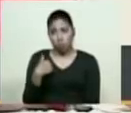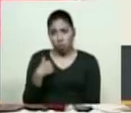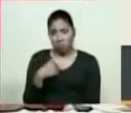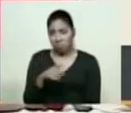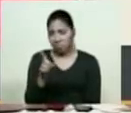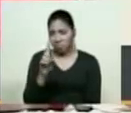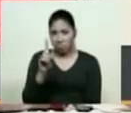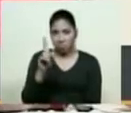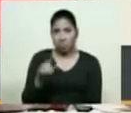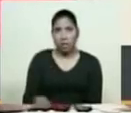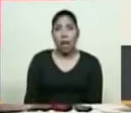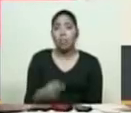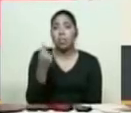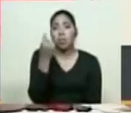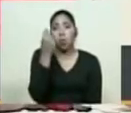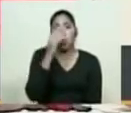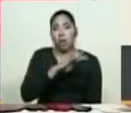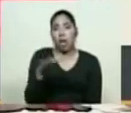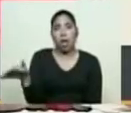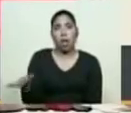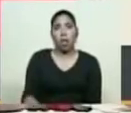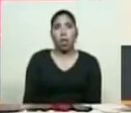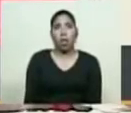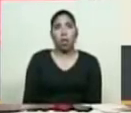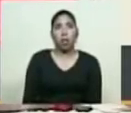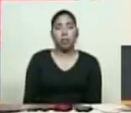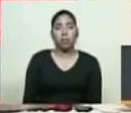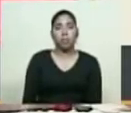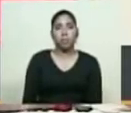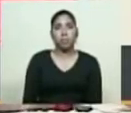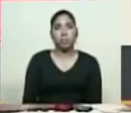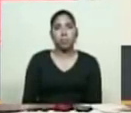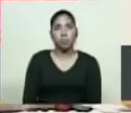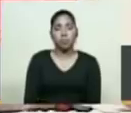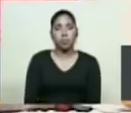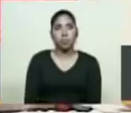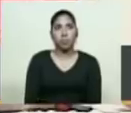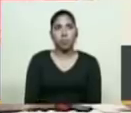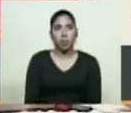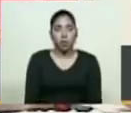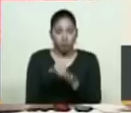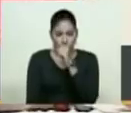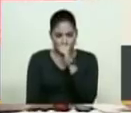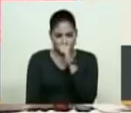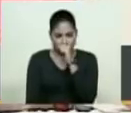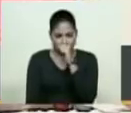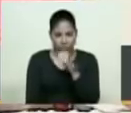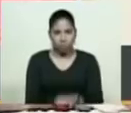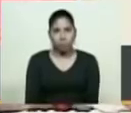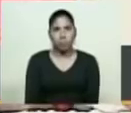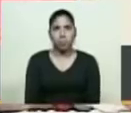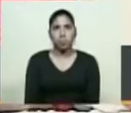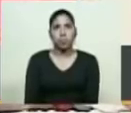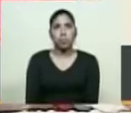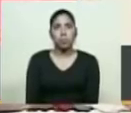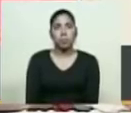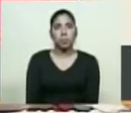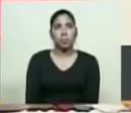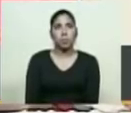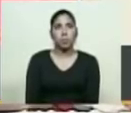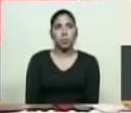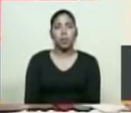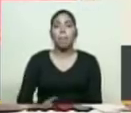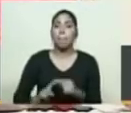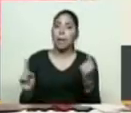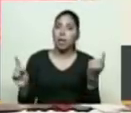Yo no lo subestimo a ninguno de ellos. Tampoco lo sobreestimo. Tampoco lo sobreestimo. Pero en todo caso, el